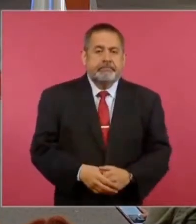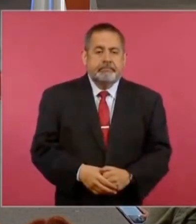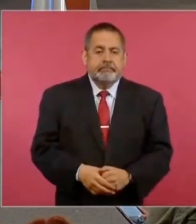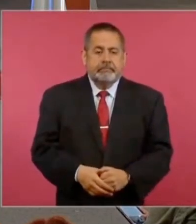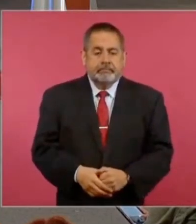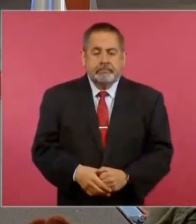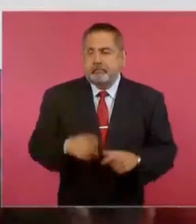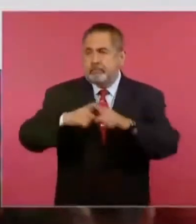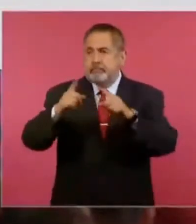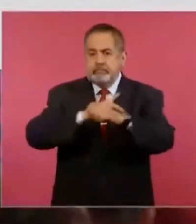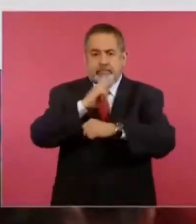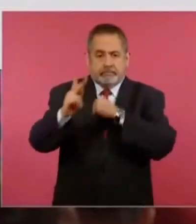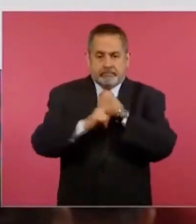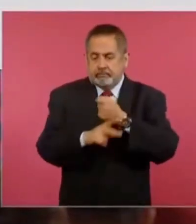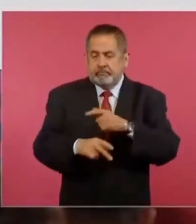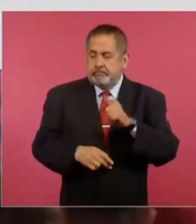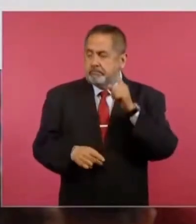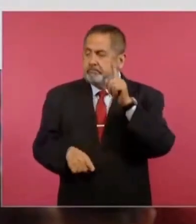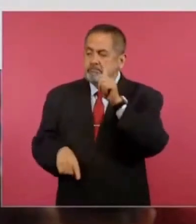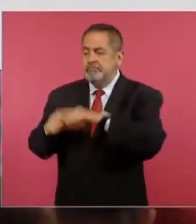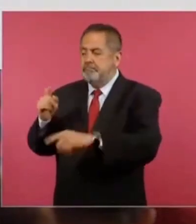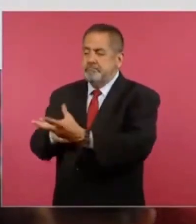en todos los países,